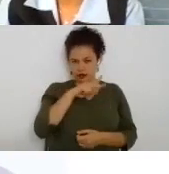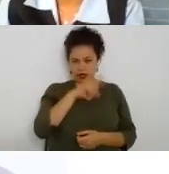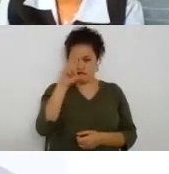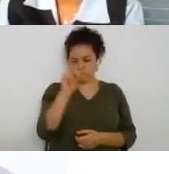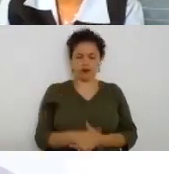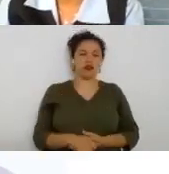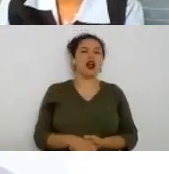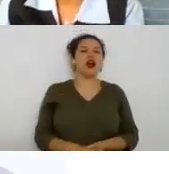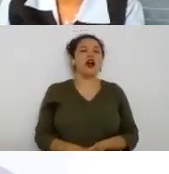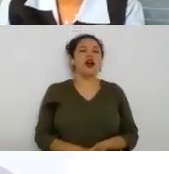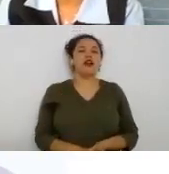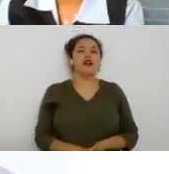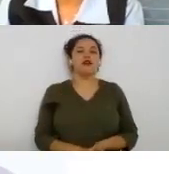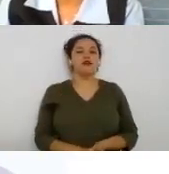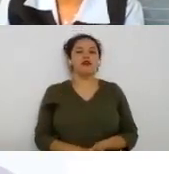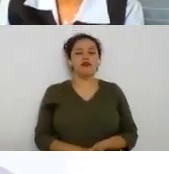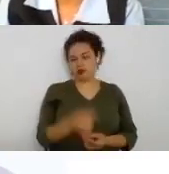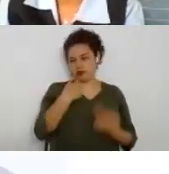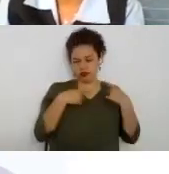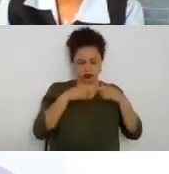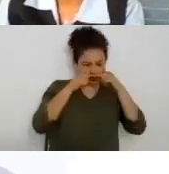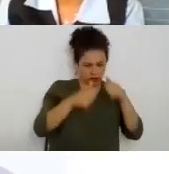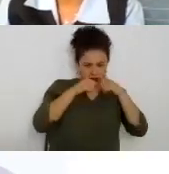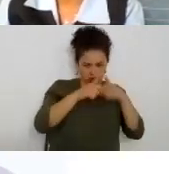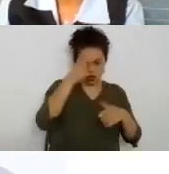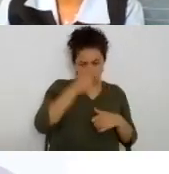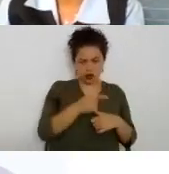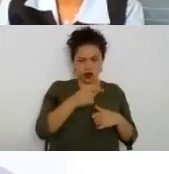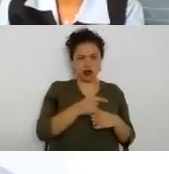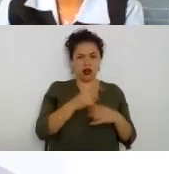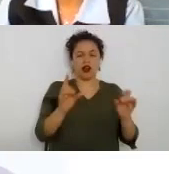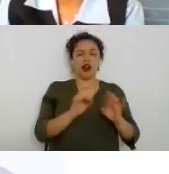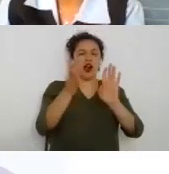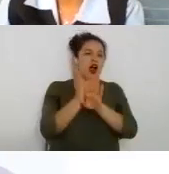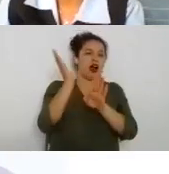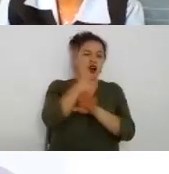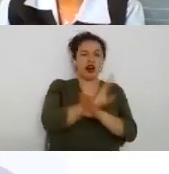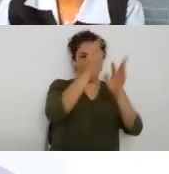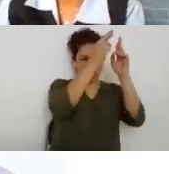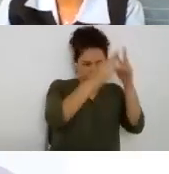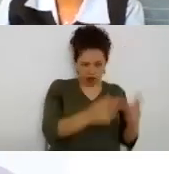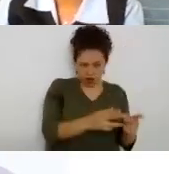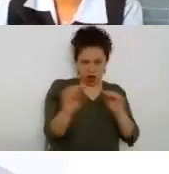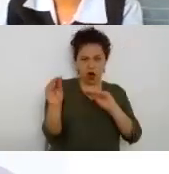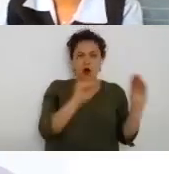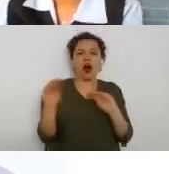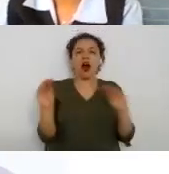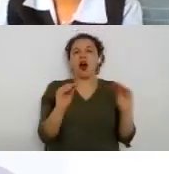Pero ¿qué pasa si yo comienzo a atender a la víctima y derivado del acontecimiento anterior, a lo mejor de algún derrumbe, algún temblor, por